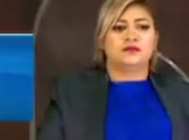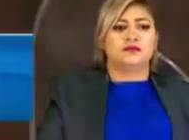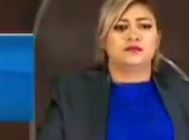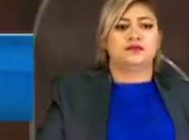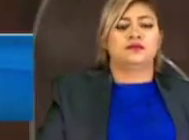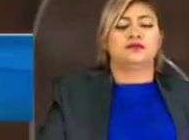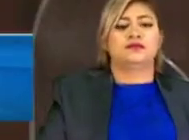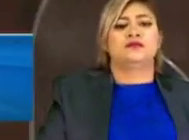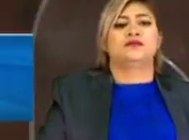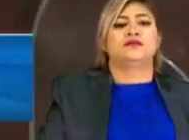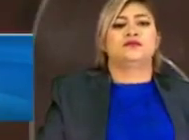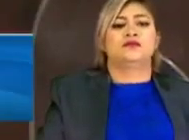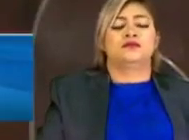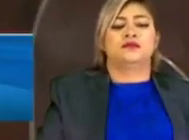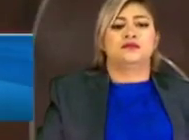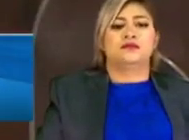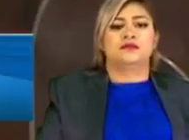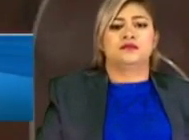Como ciudadano,